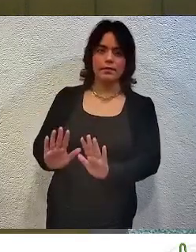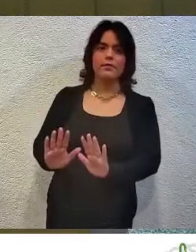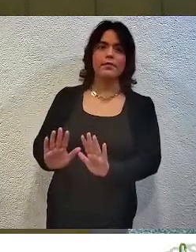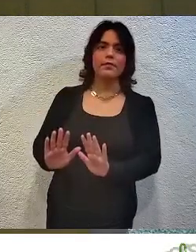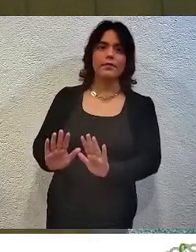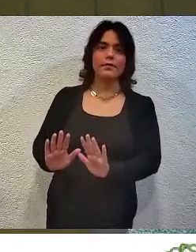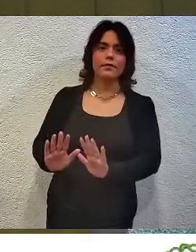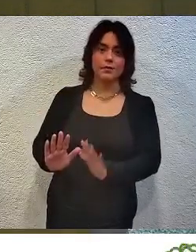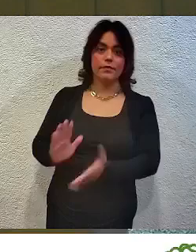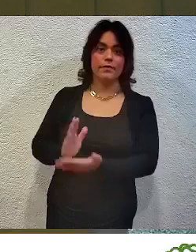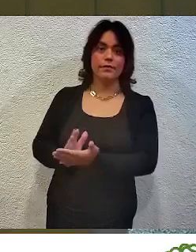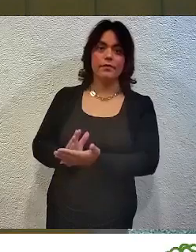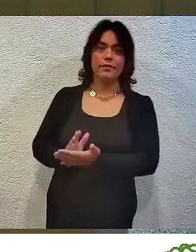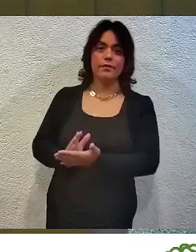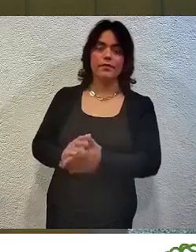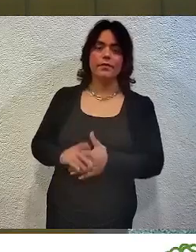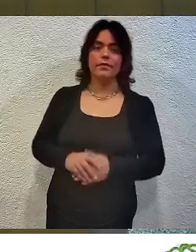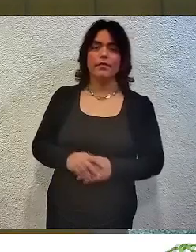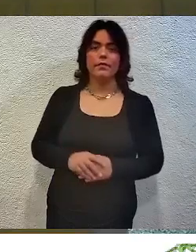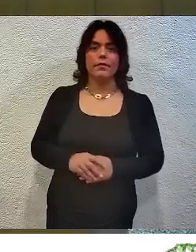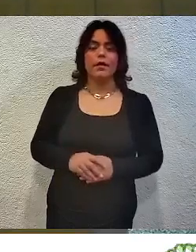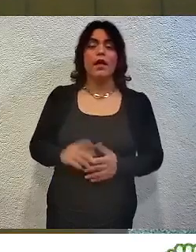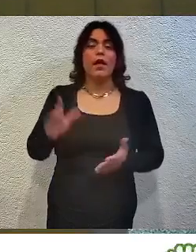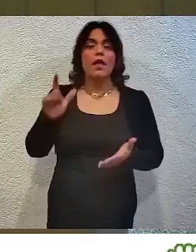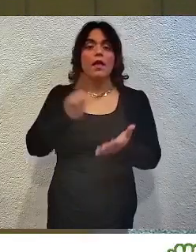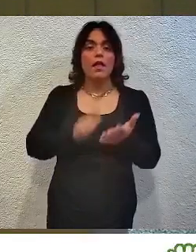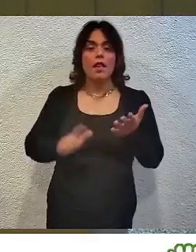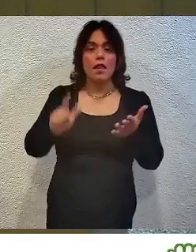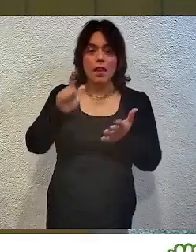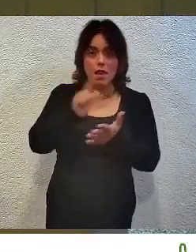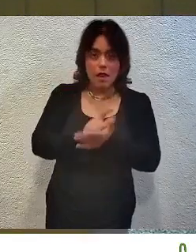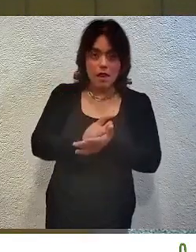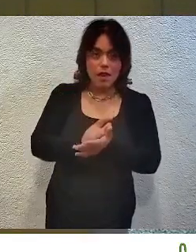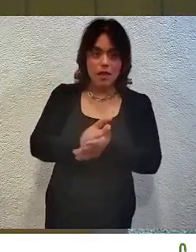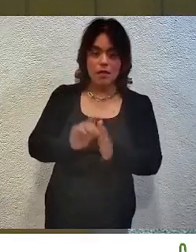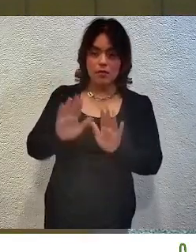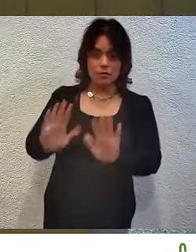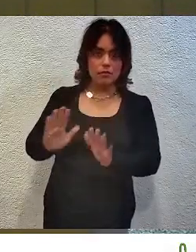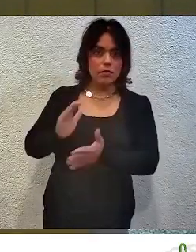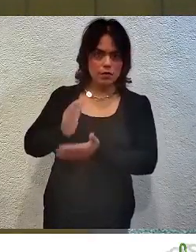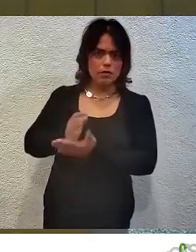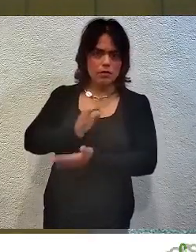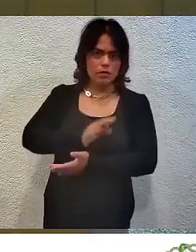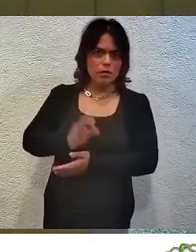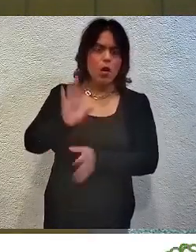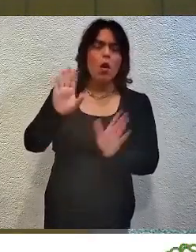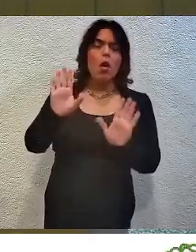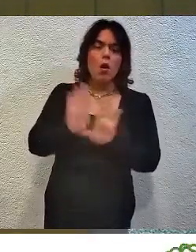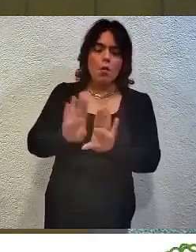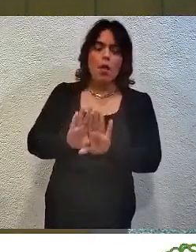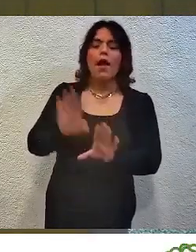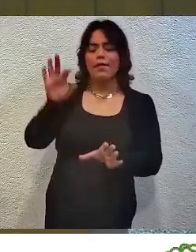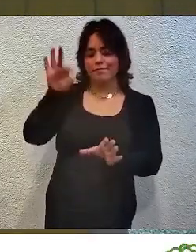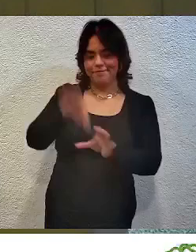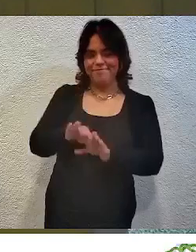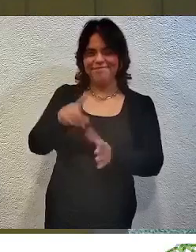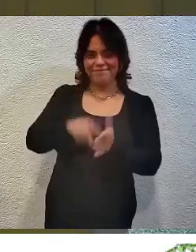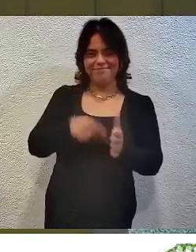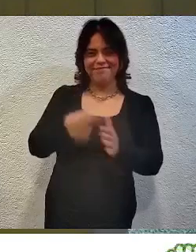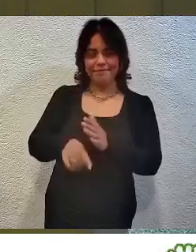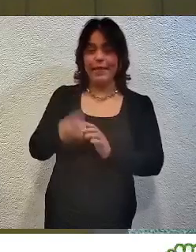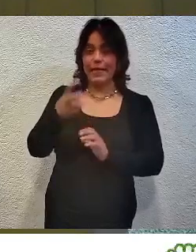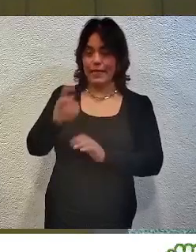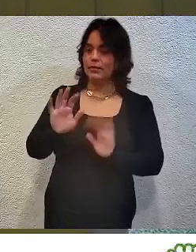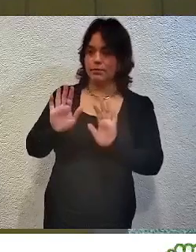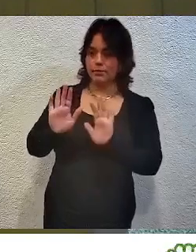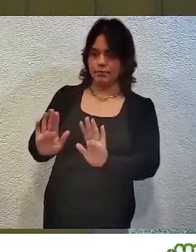Y basándose además de que la ley faculta que se pueden suspender cuando hay proceso electoral. Habrá que checar